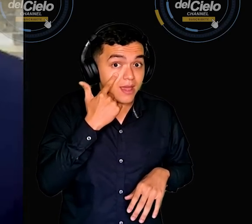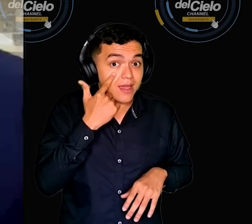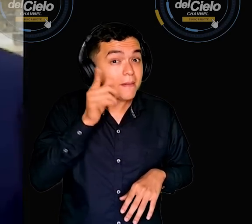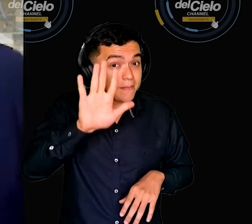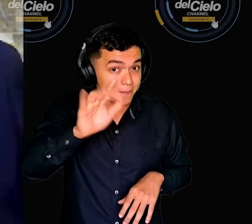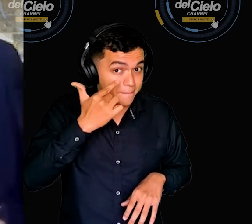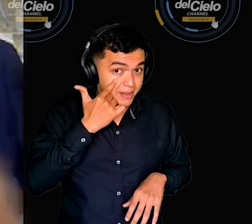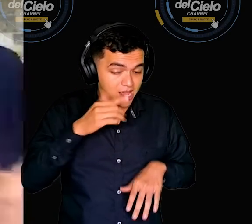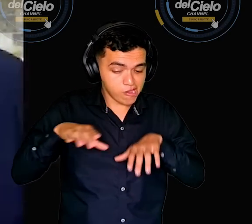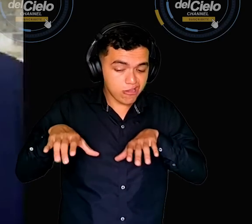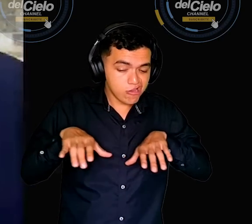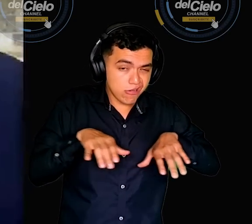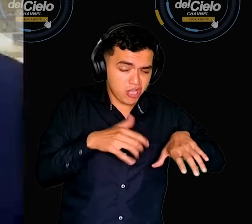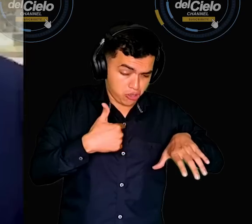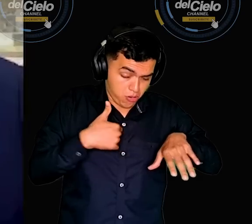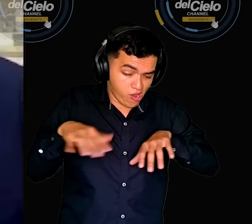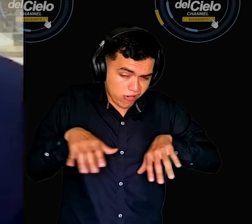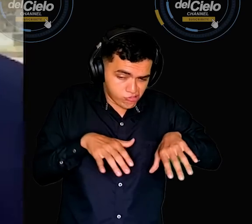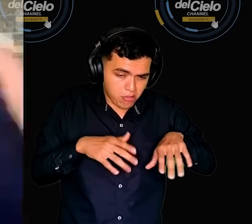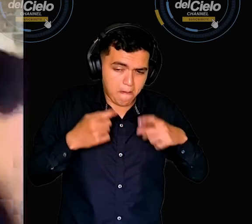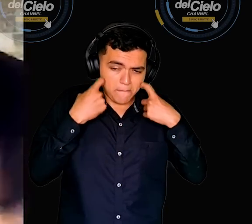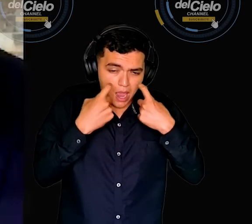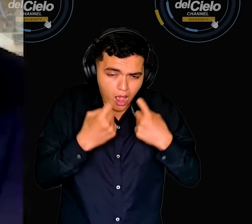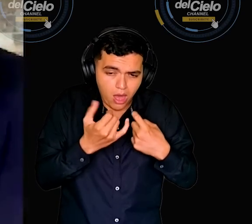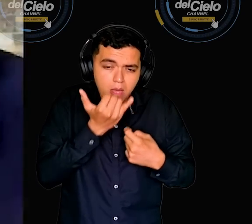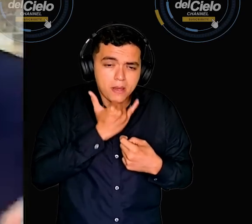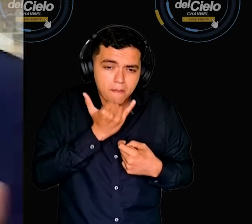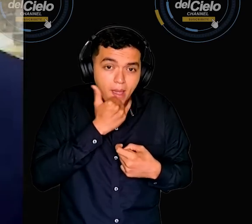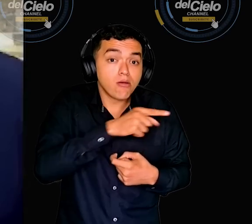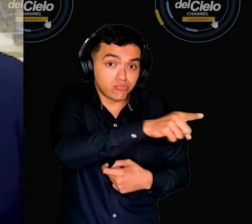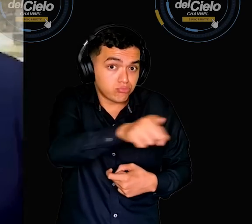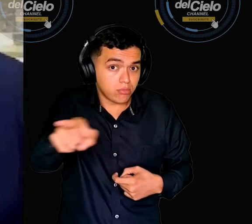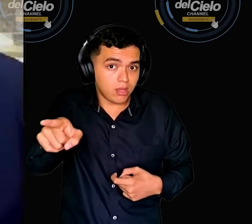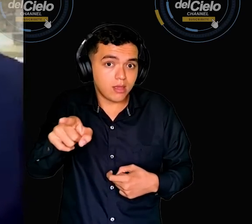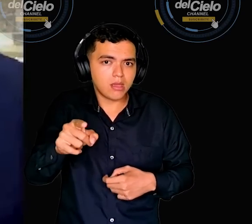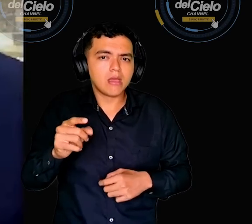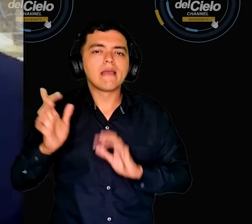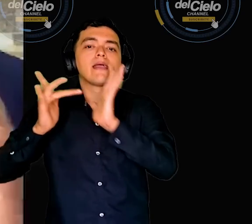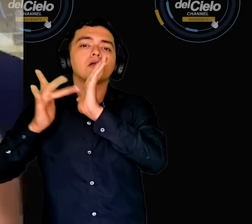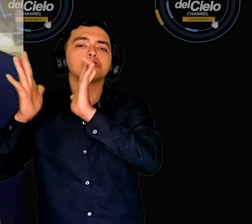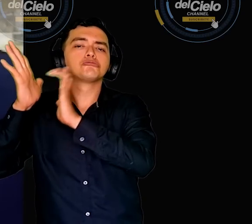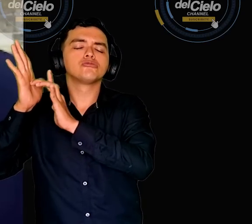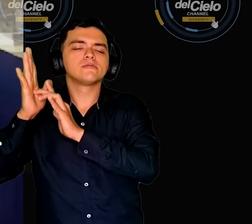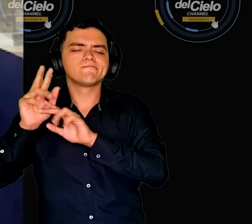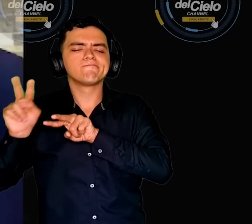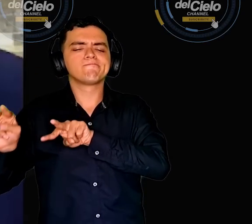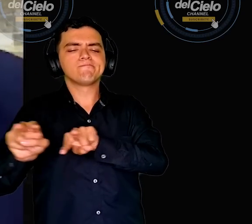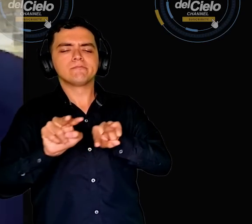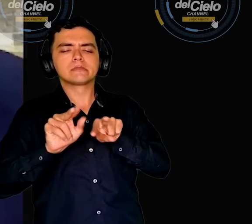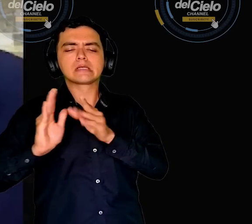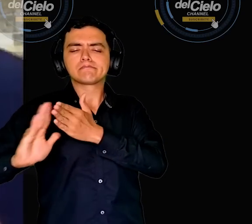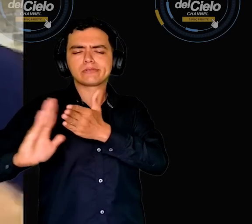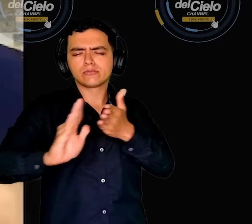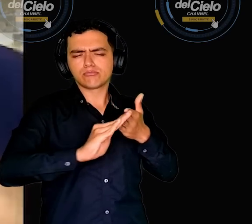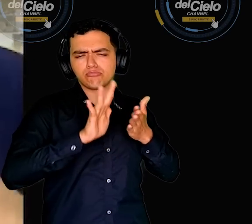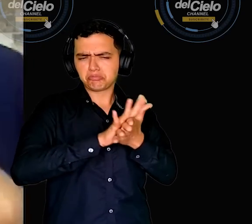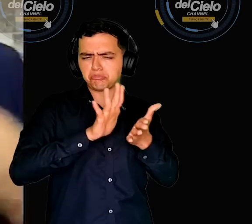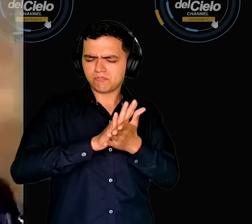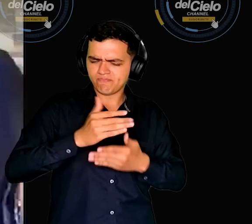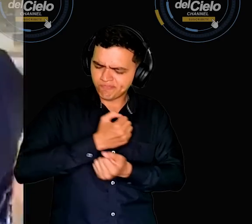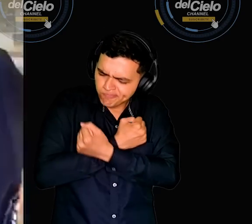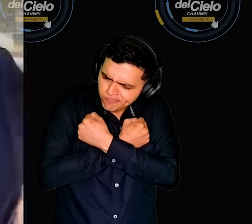perdónalo. Aprende a perdonar. Perdonando vuestras faltas los unos a los otros. Es importante que yo